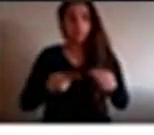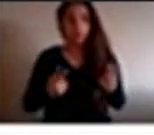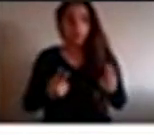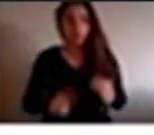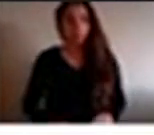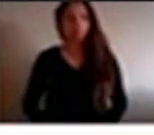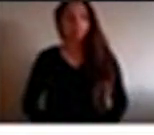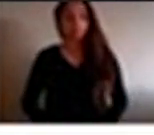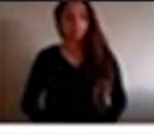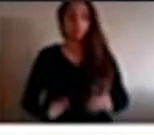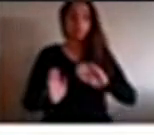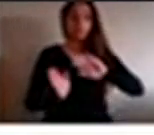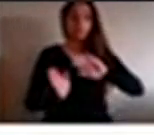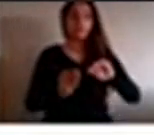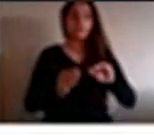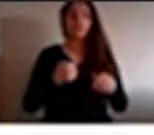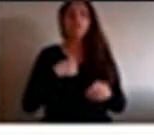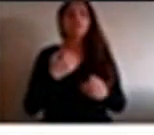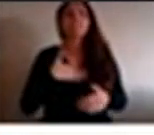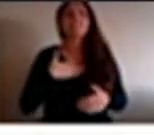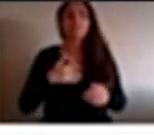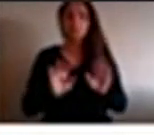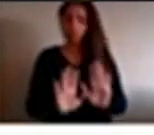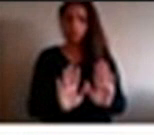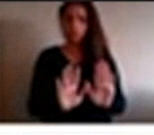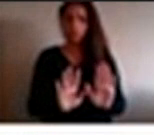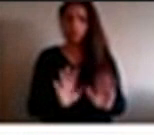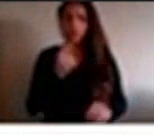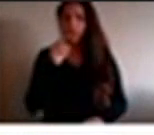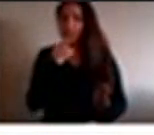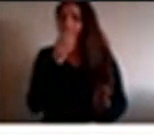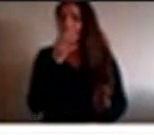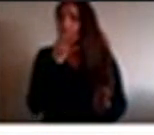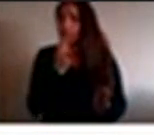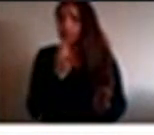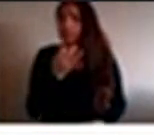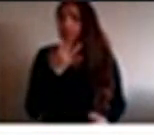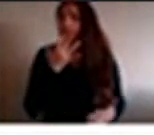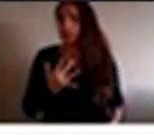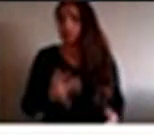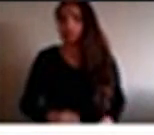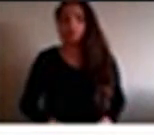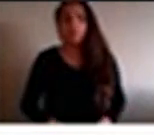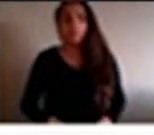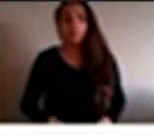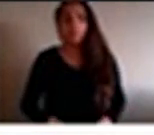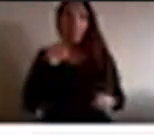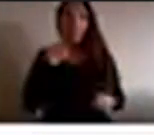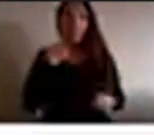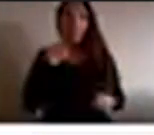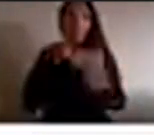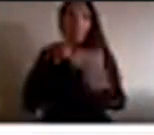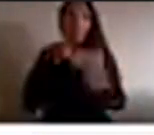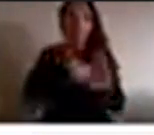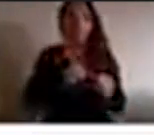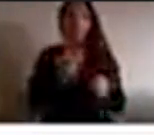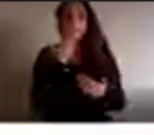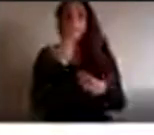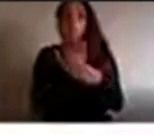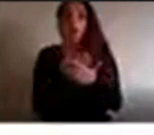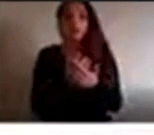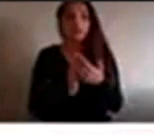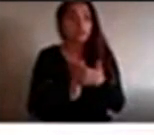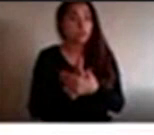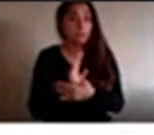discapacidad, quiero detenerme en un punto central que dice relación con que esta normativa durante los primeros 2 años se